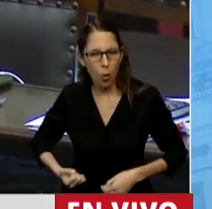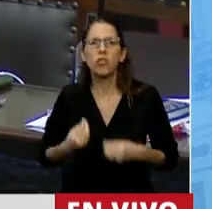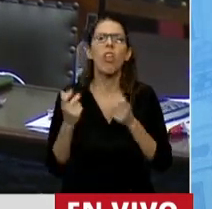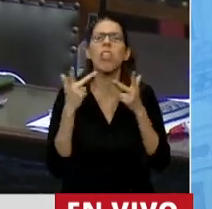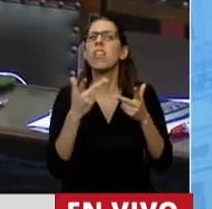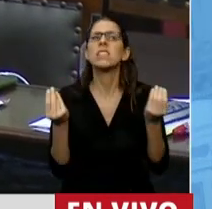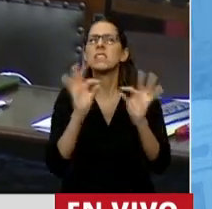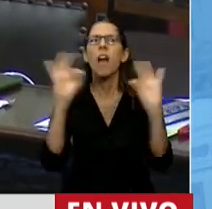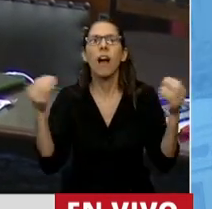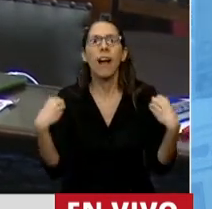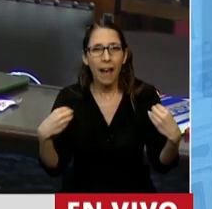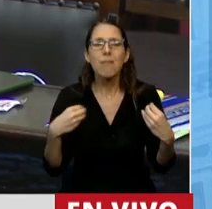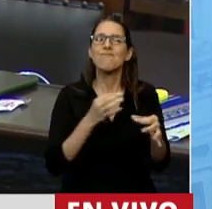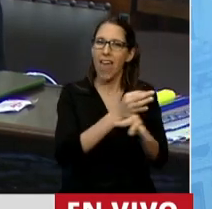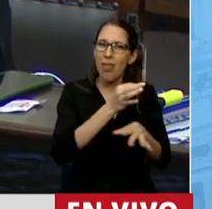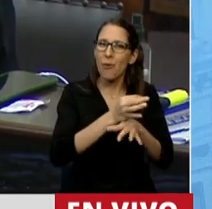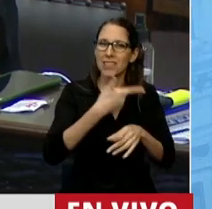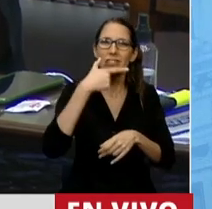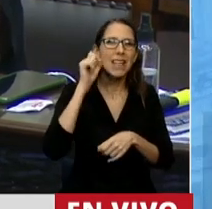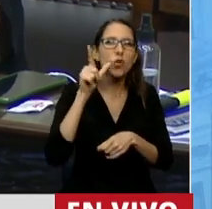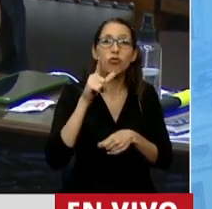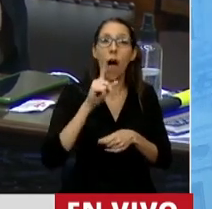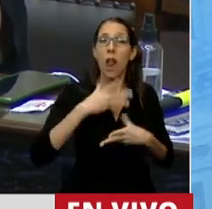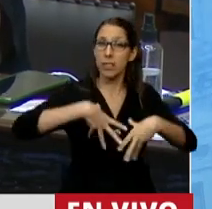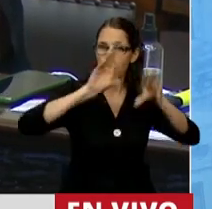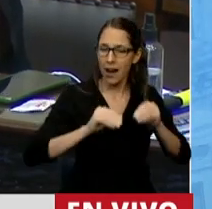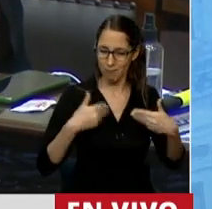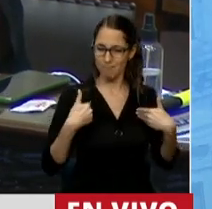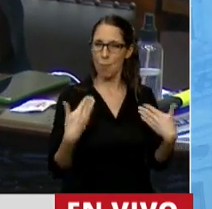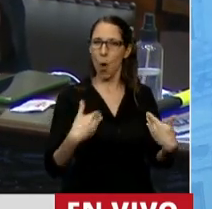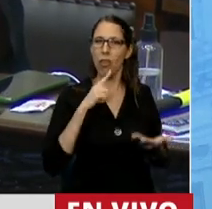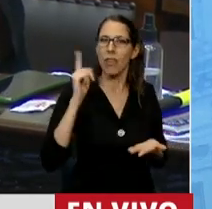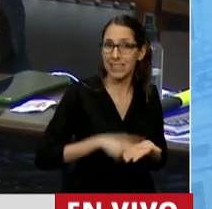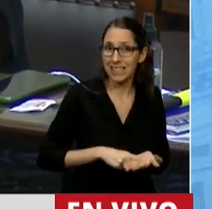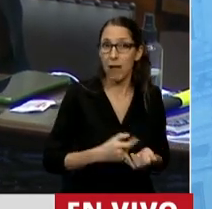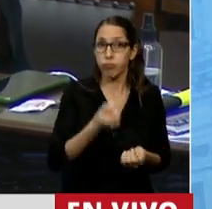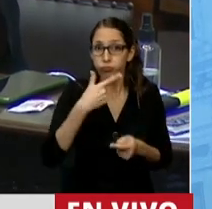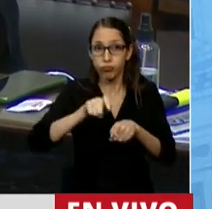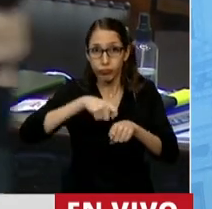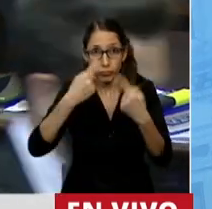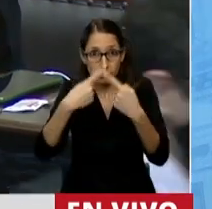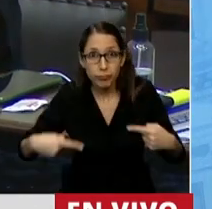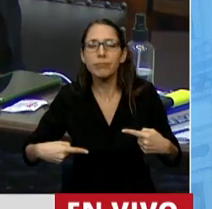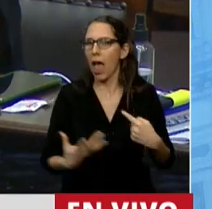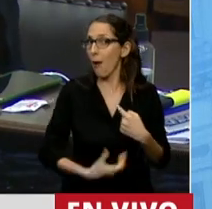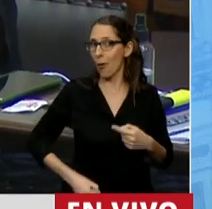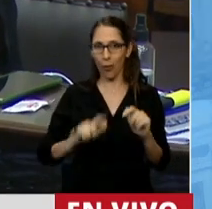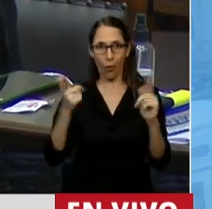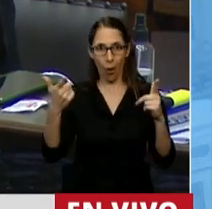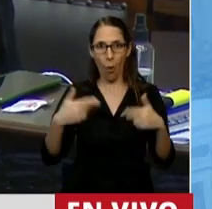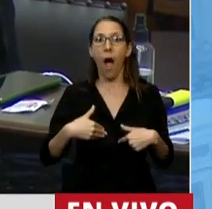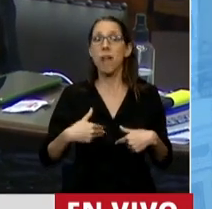educación sexual integral para decidir, anticonceptivos para no abortar y aborto seguro, legal